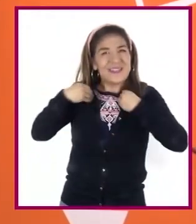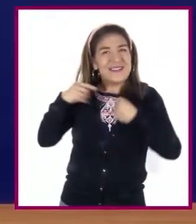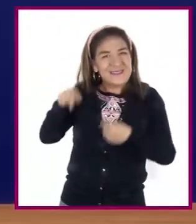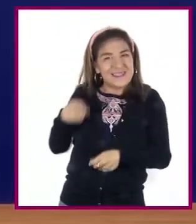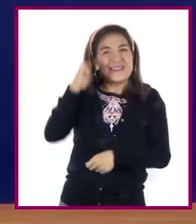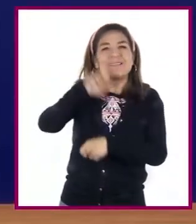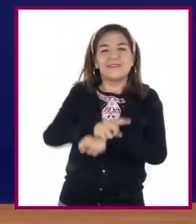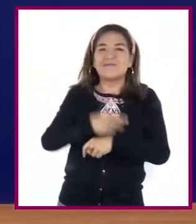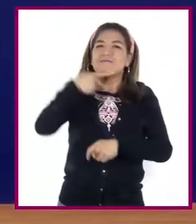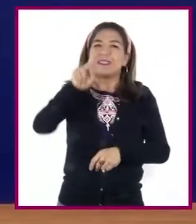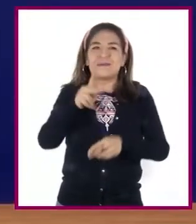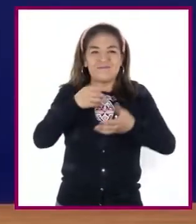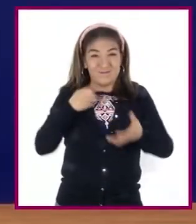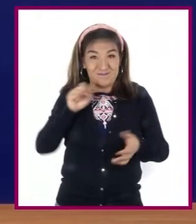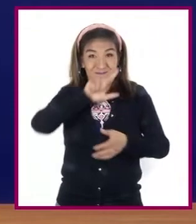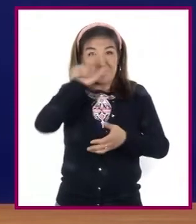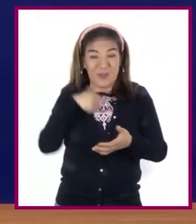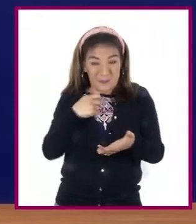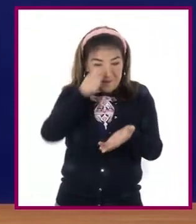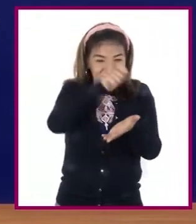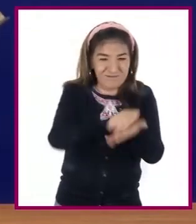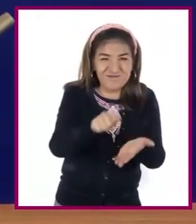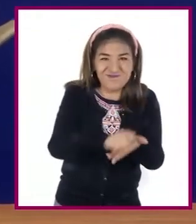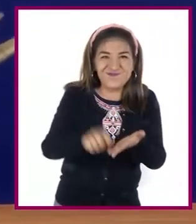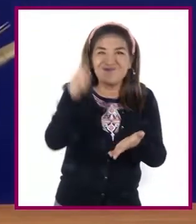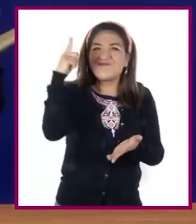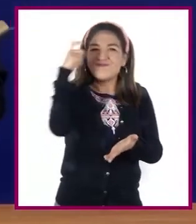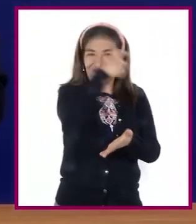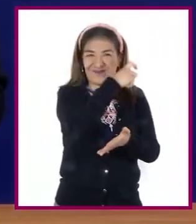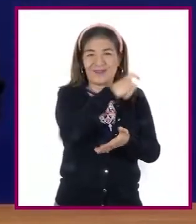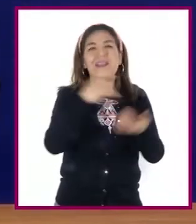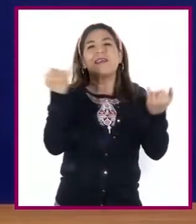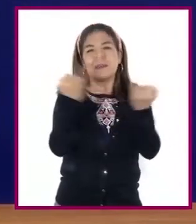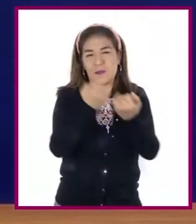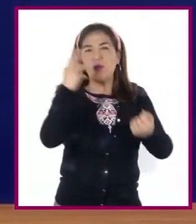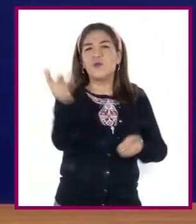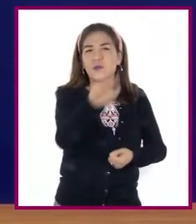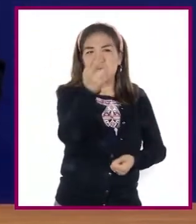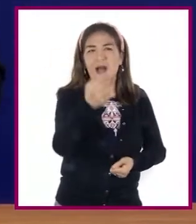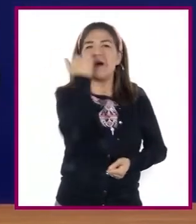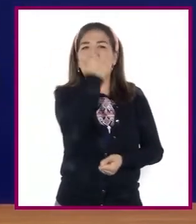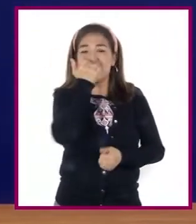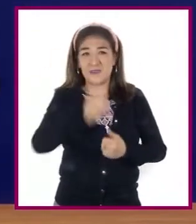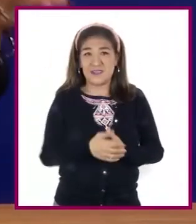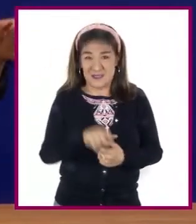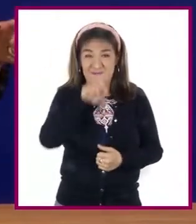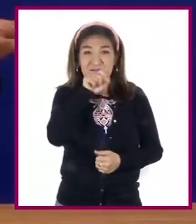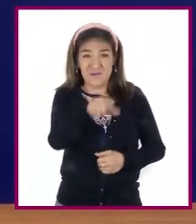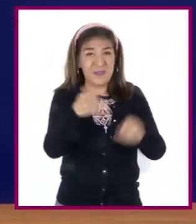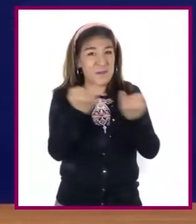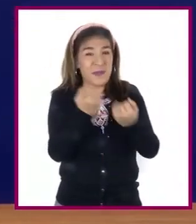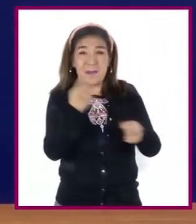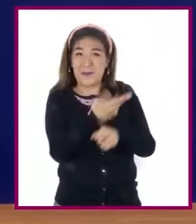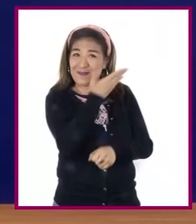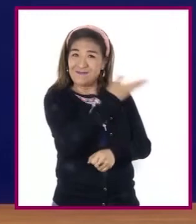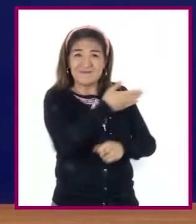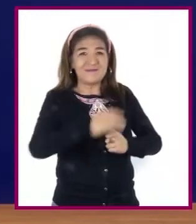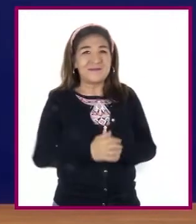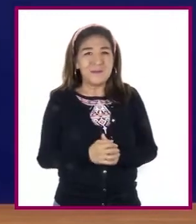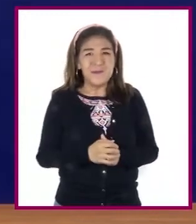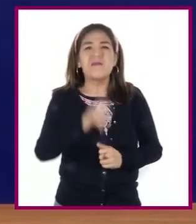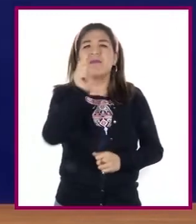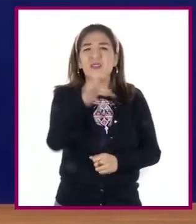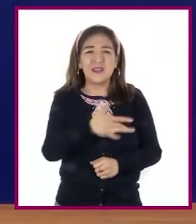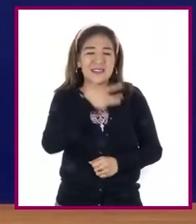pero no sabías cómo expresarlo. ¿A ustedes, alumnas y alumnos, les ha ocurrido algo similar? ¿Se han